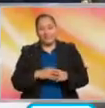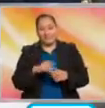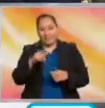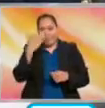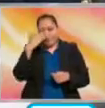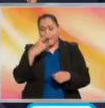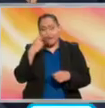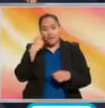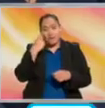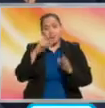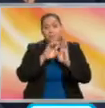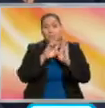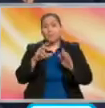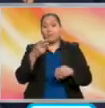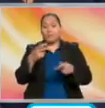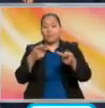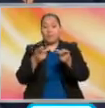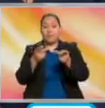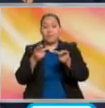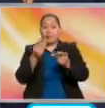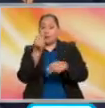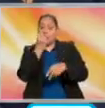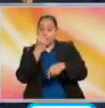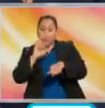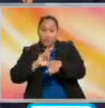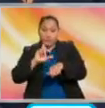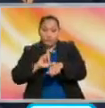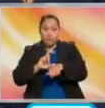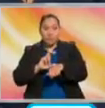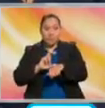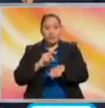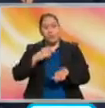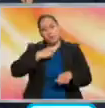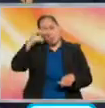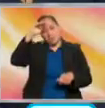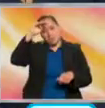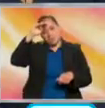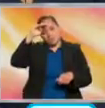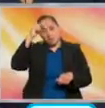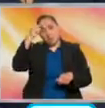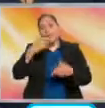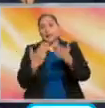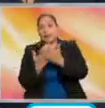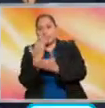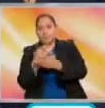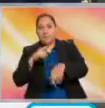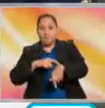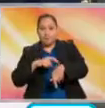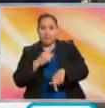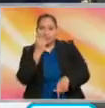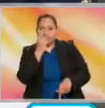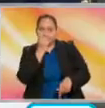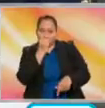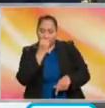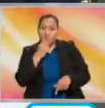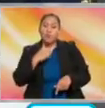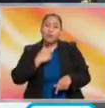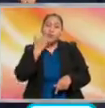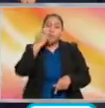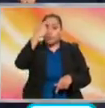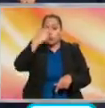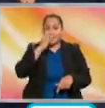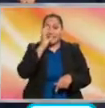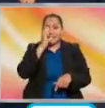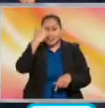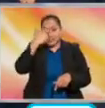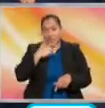Pero, por ejemplo, es un platillo que normalmente uno como que tiene el estereotipo de que es para desayunar. Sí. Y cuando yo de repente lo quiero cenar, hasta mi mamá